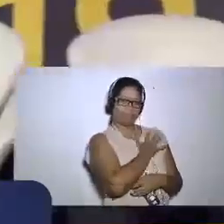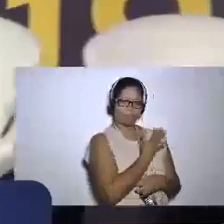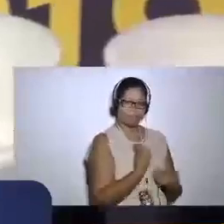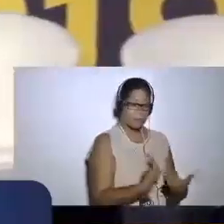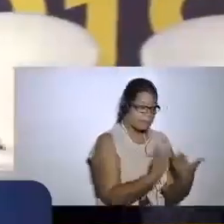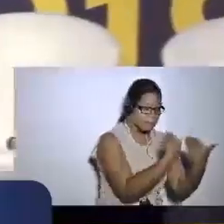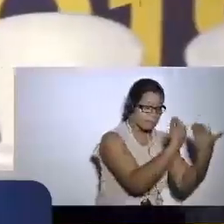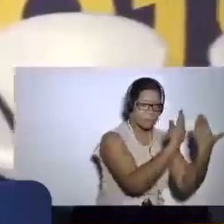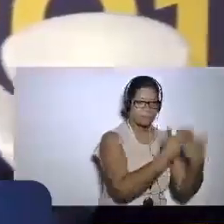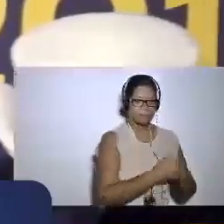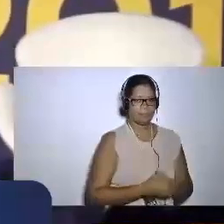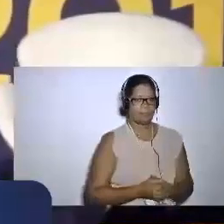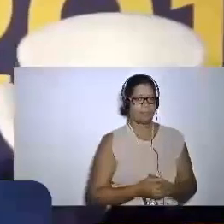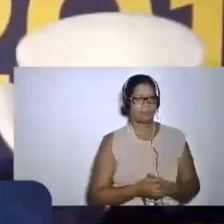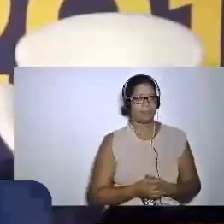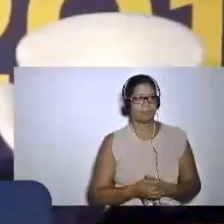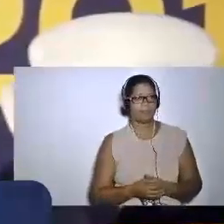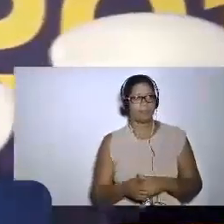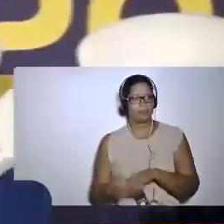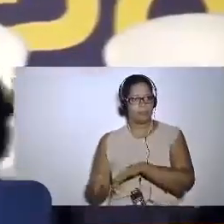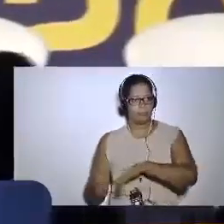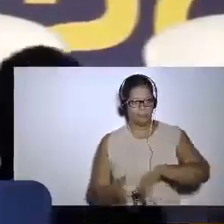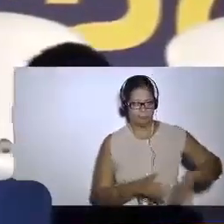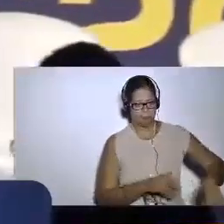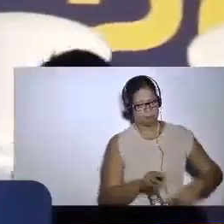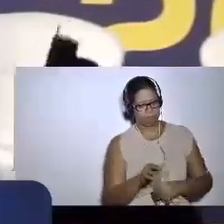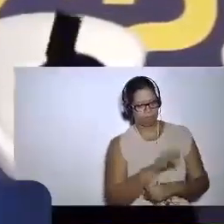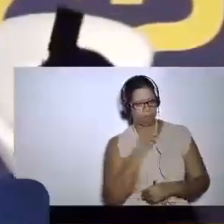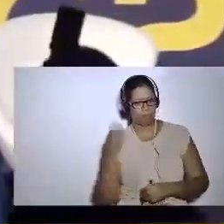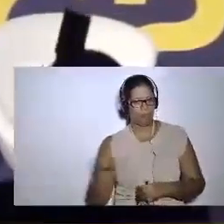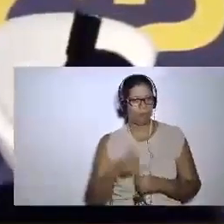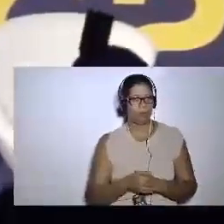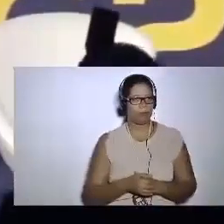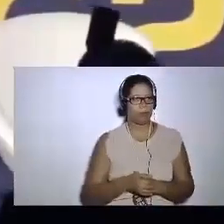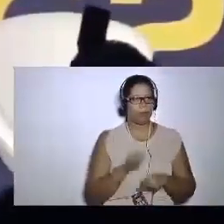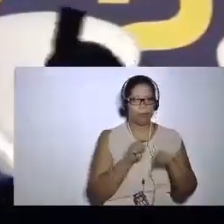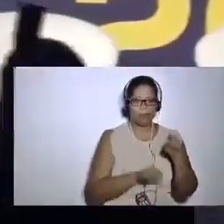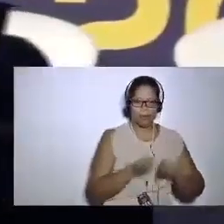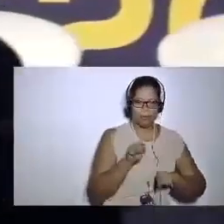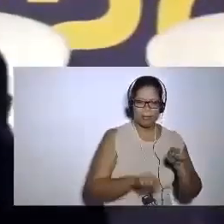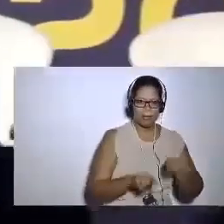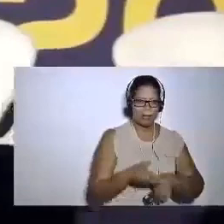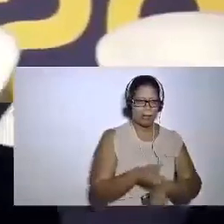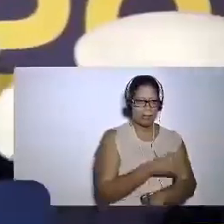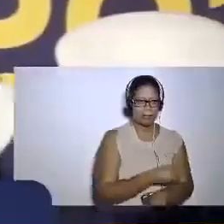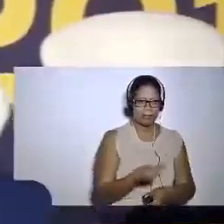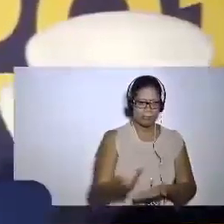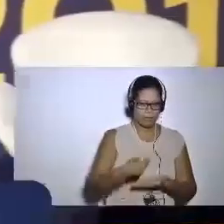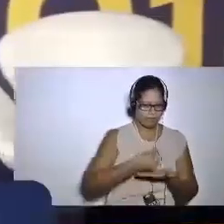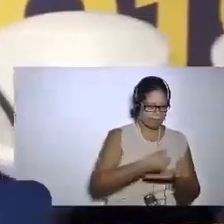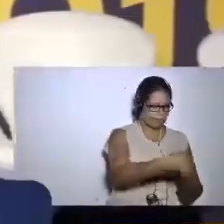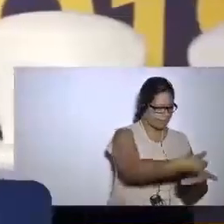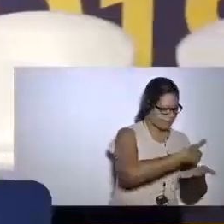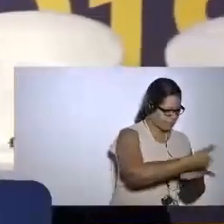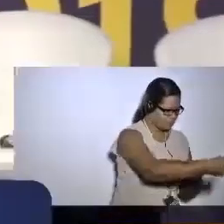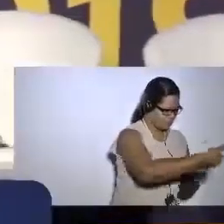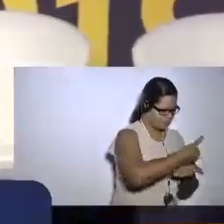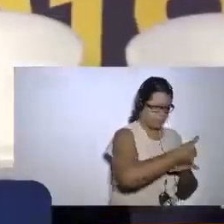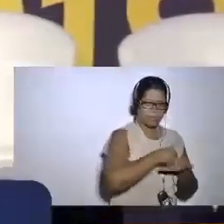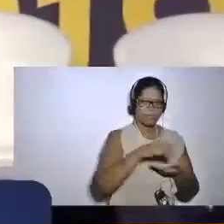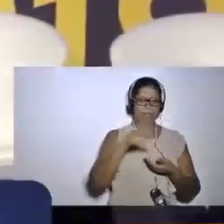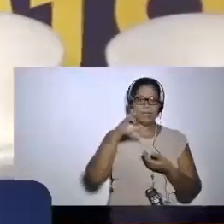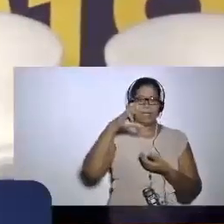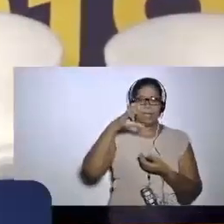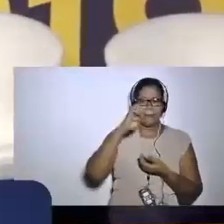y beneficios adicionales. Bien, bueno, voy a nombrarles algunas de las solicitudes hechas por